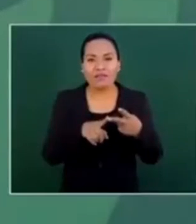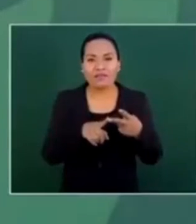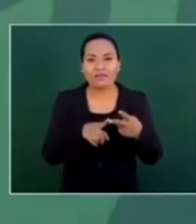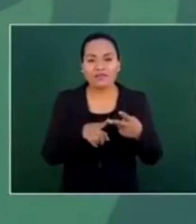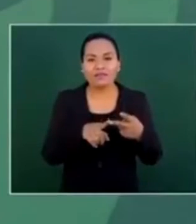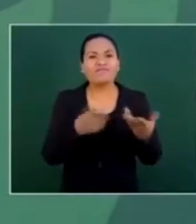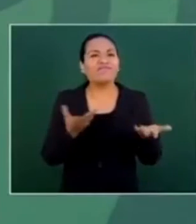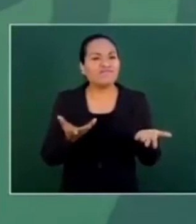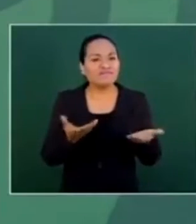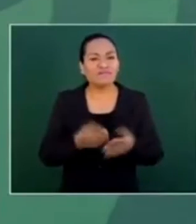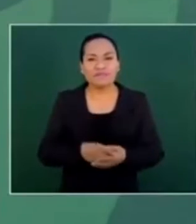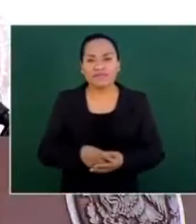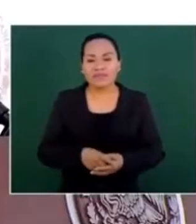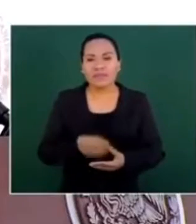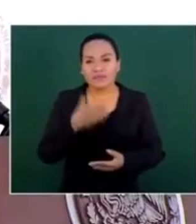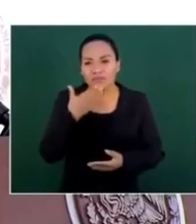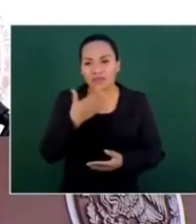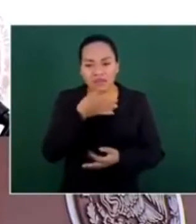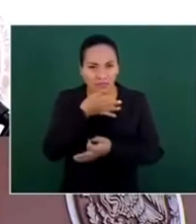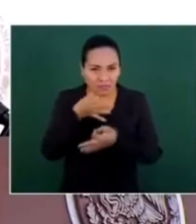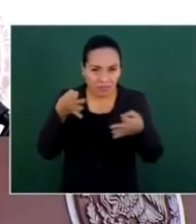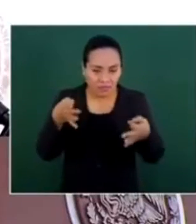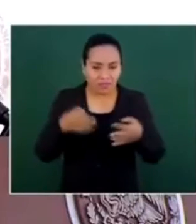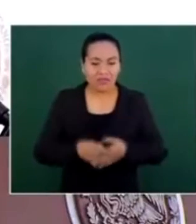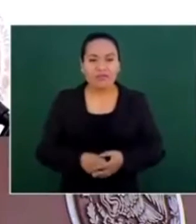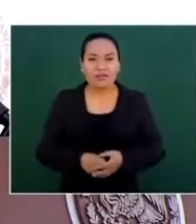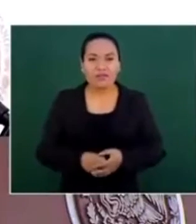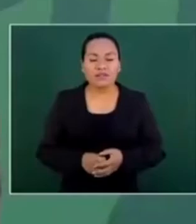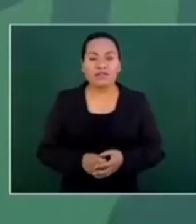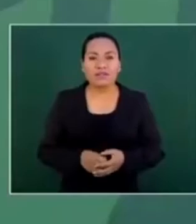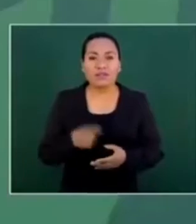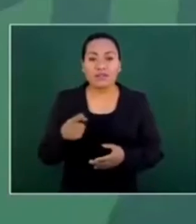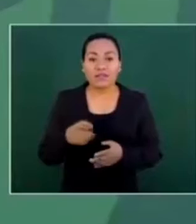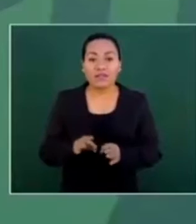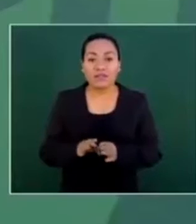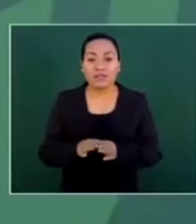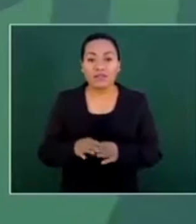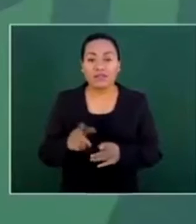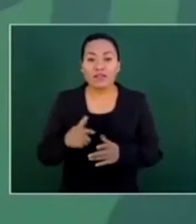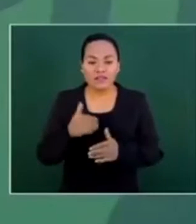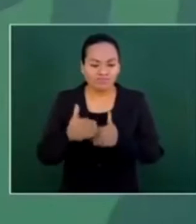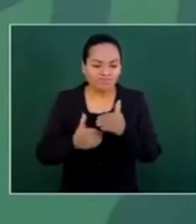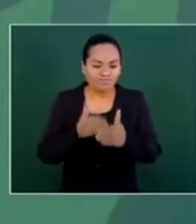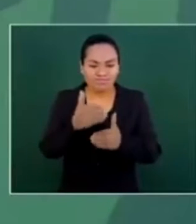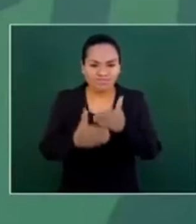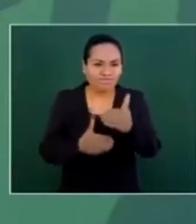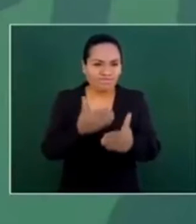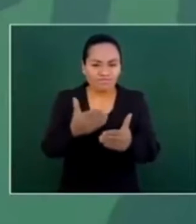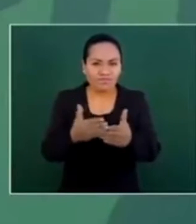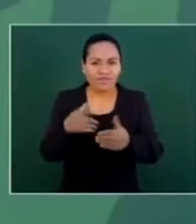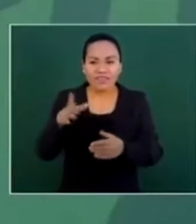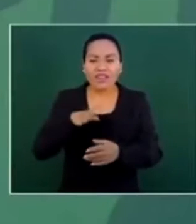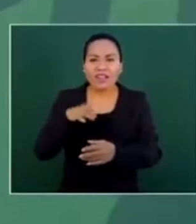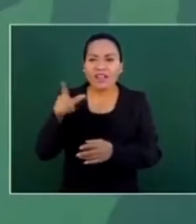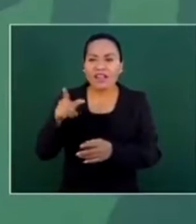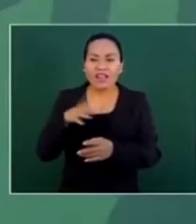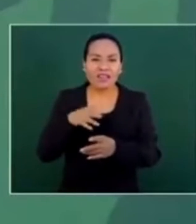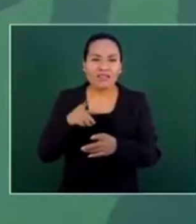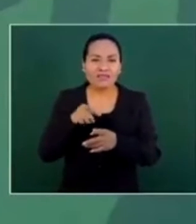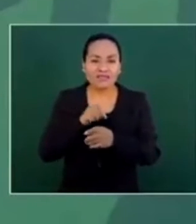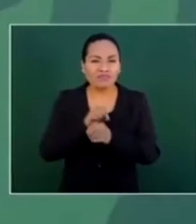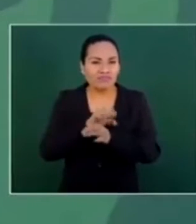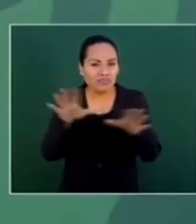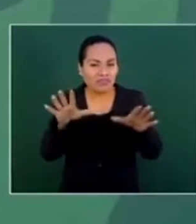aclarar, porque el proceso y Carmen Aristegui sacaron un reportaje.